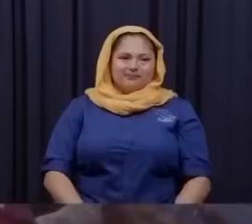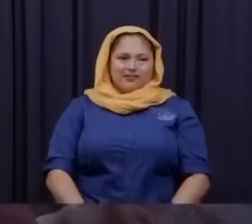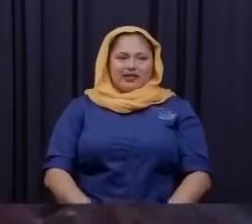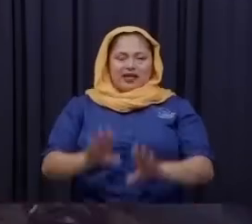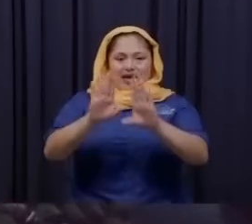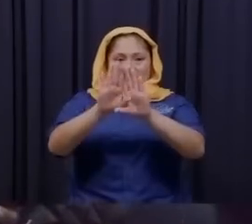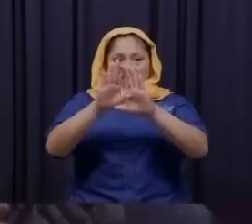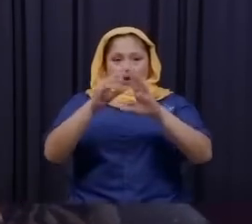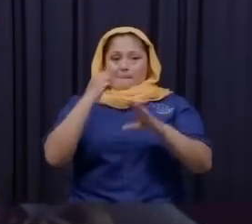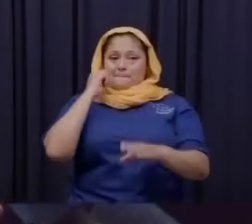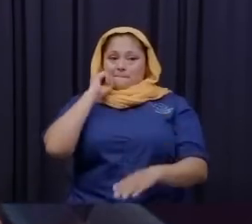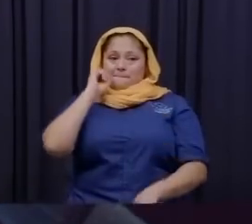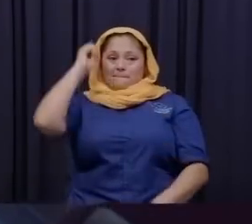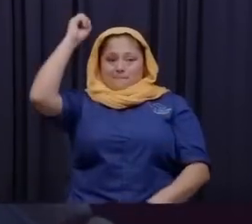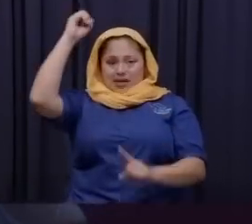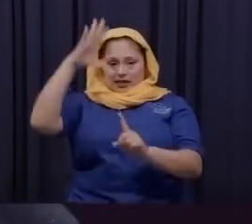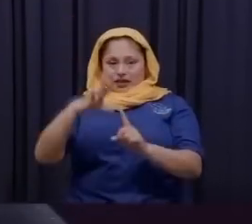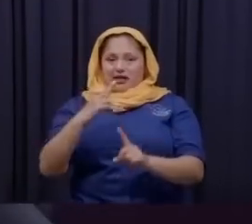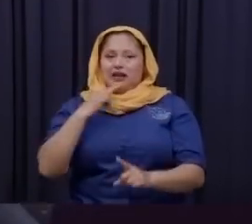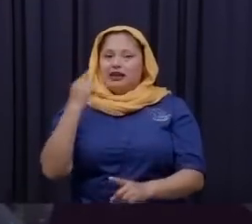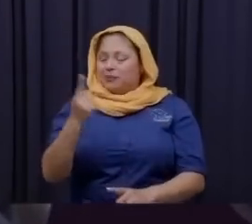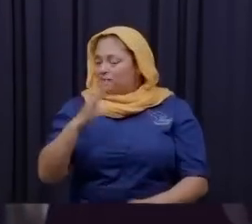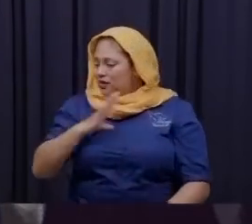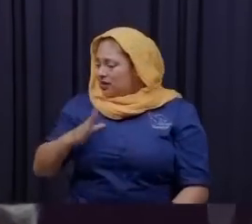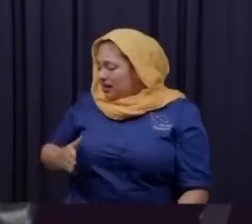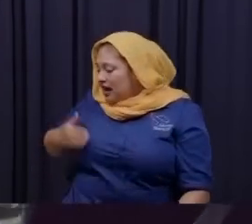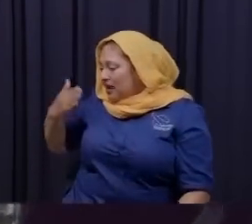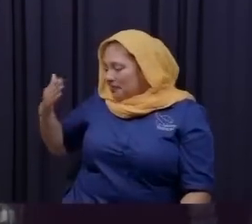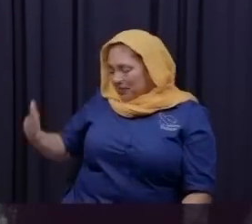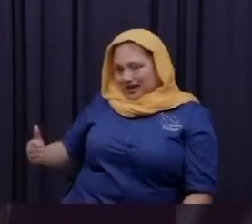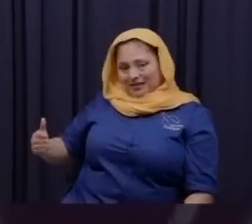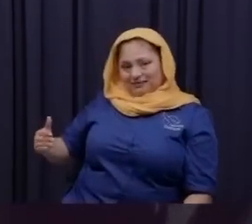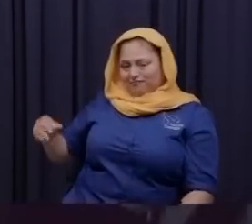Abra su boca y bendiga al hermano que tiene ahí a la par.